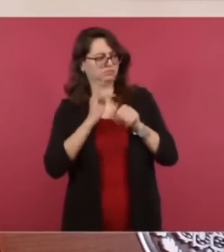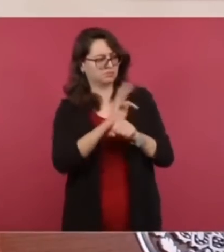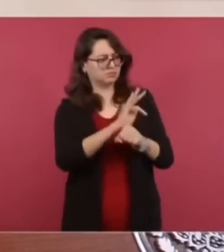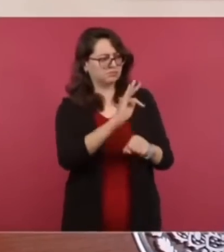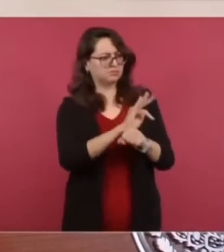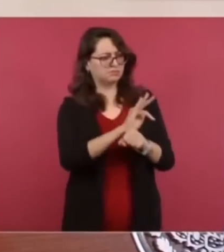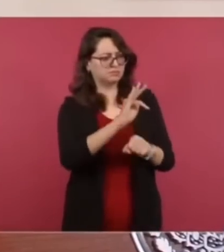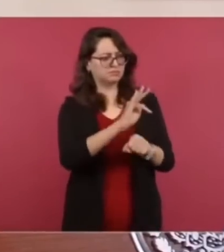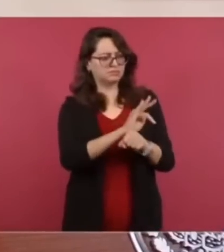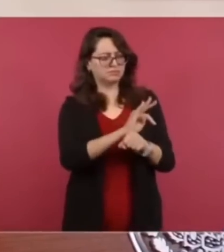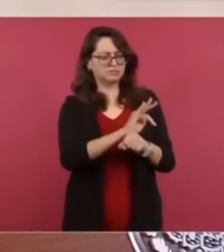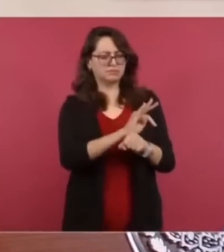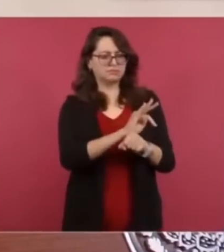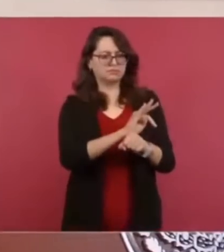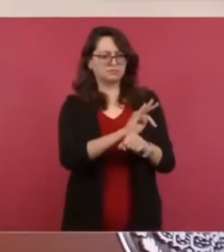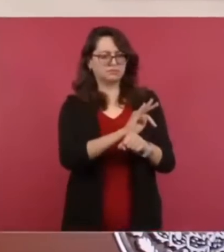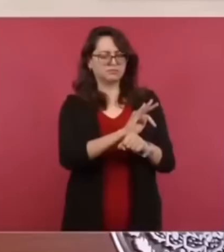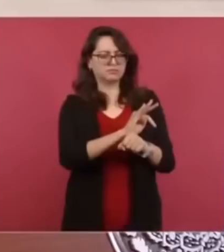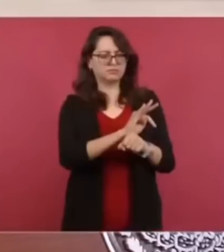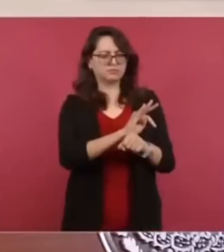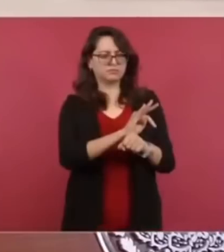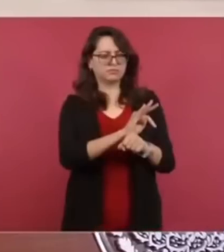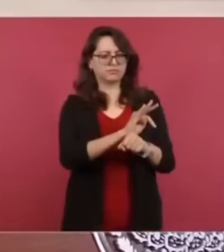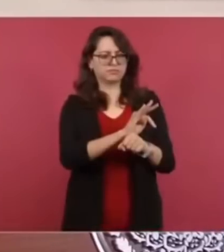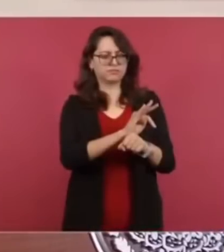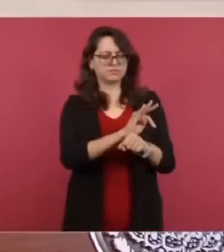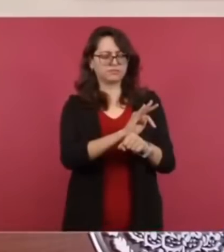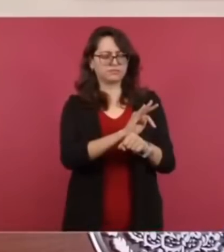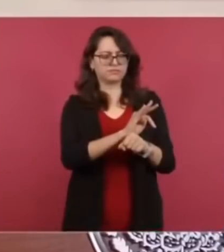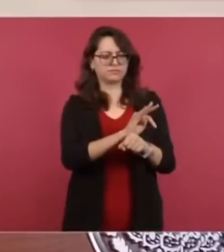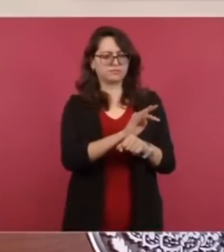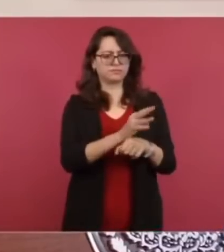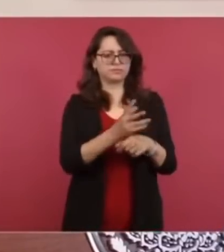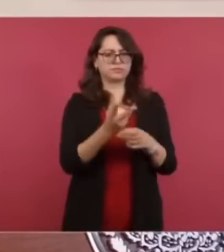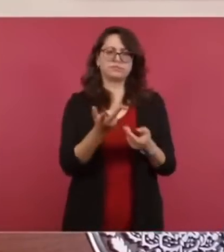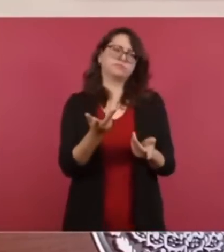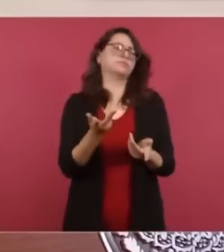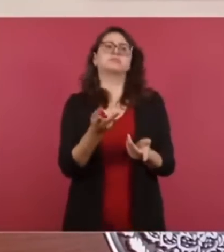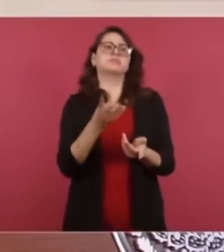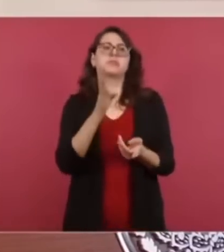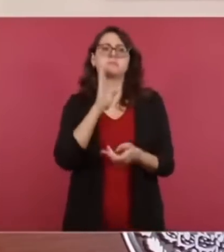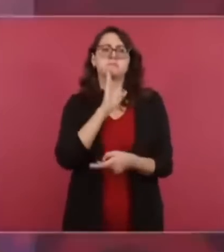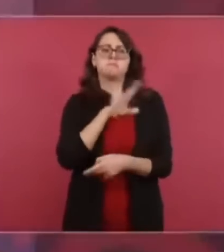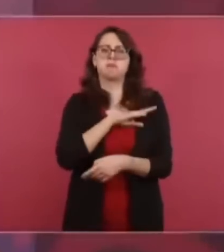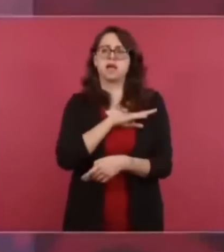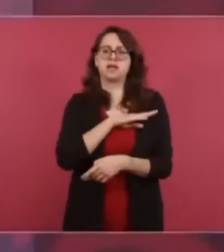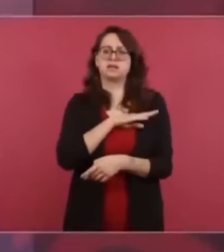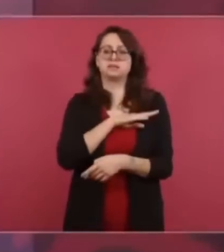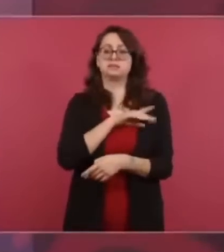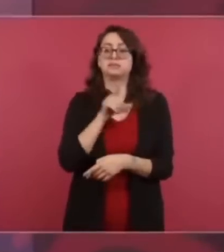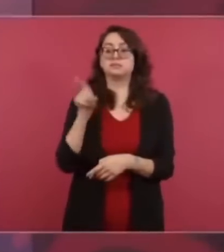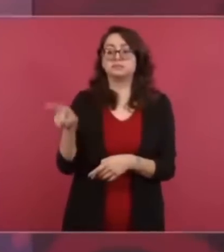resolvieron en contra del proyecto del ministro, porque el